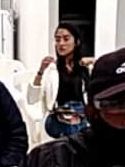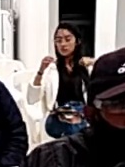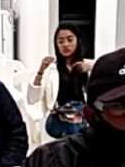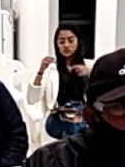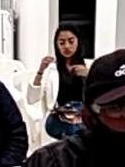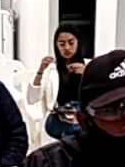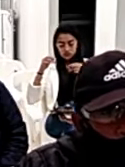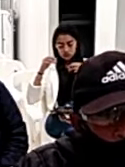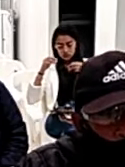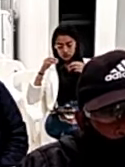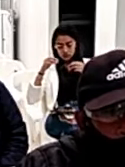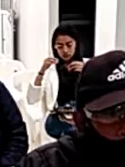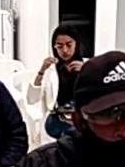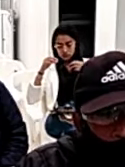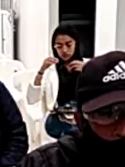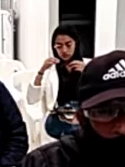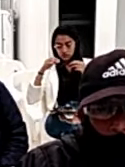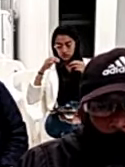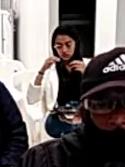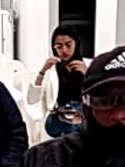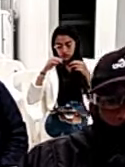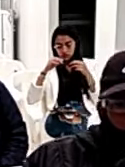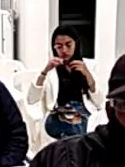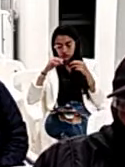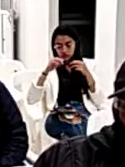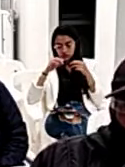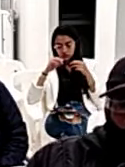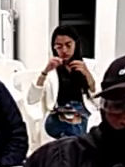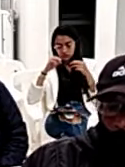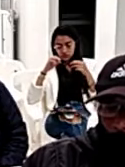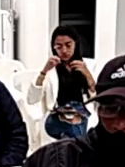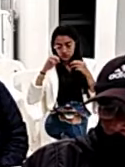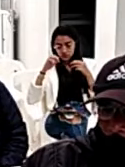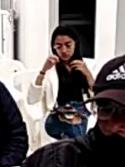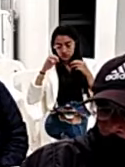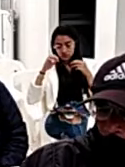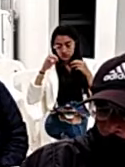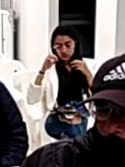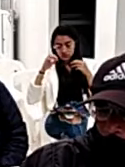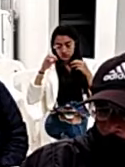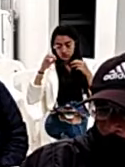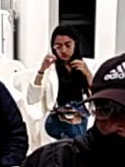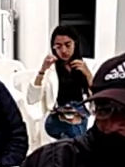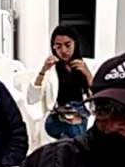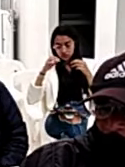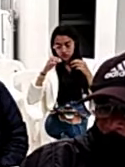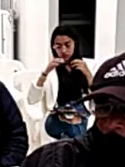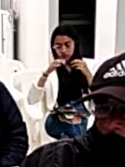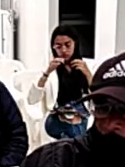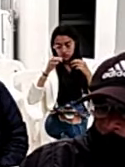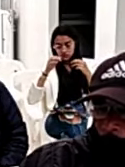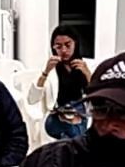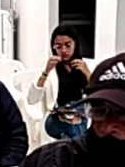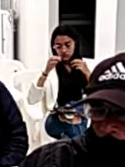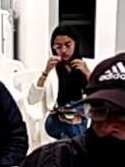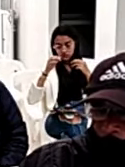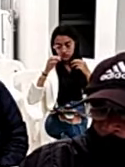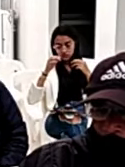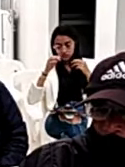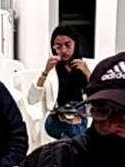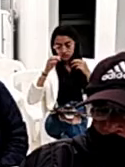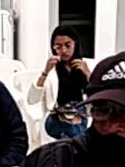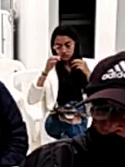Mirar dónde está el problema y enviar inmediatamente, ellos vienen. Lo he hecho porque tengo videos y han cambiado en el Copihue a mano de